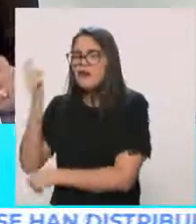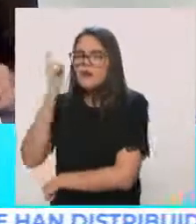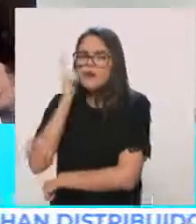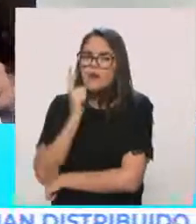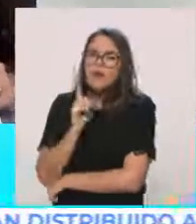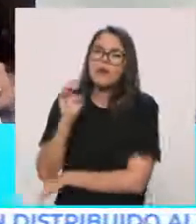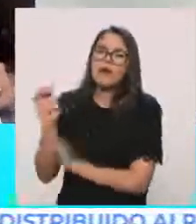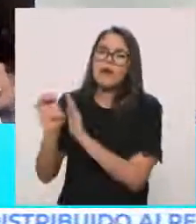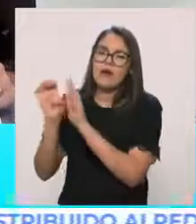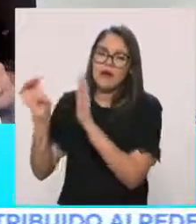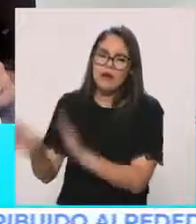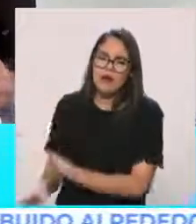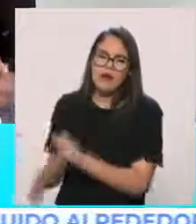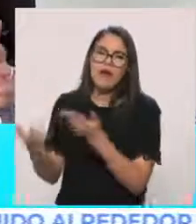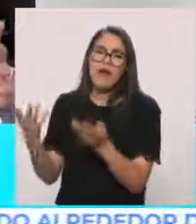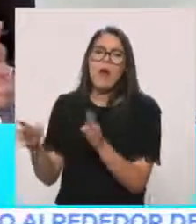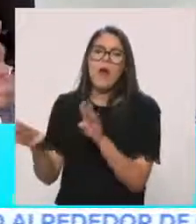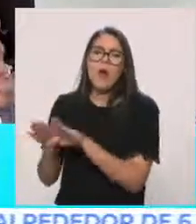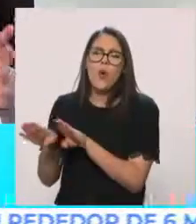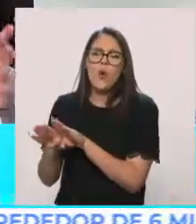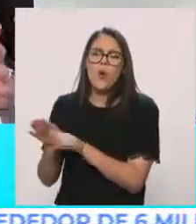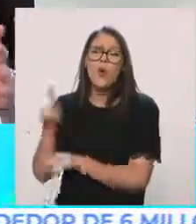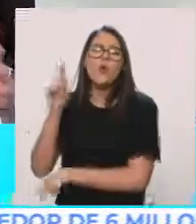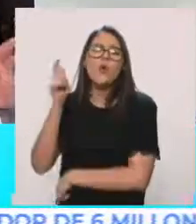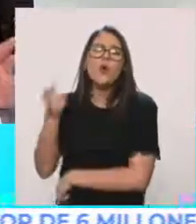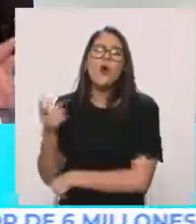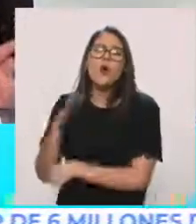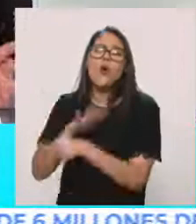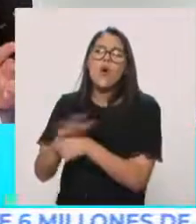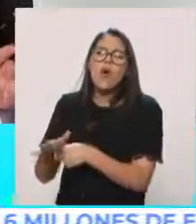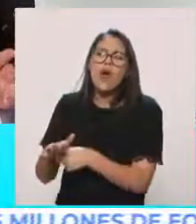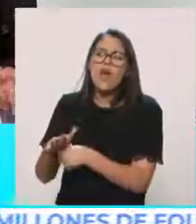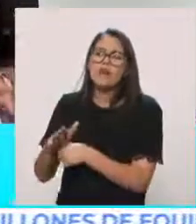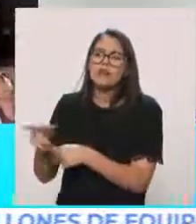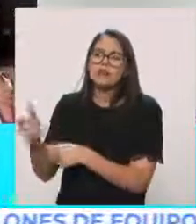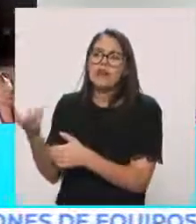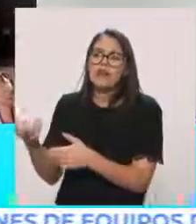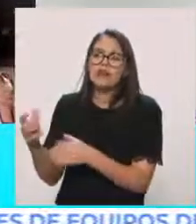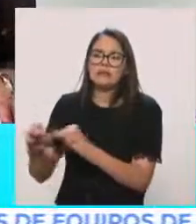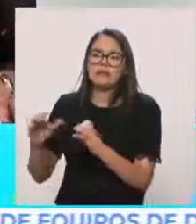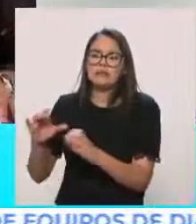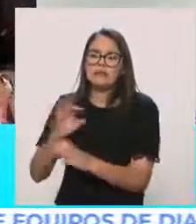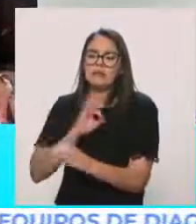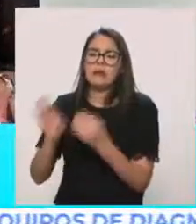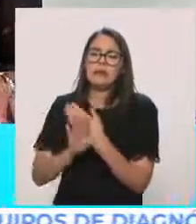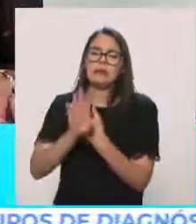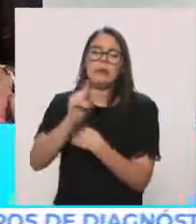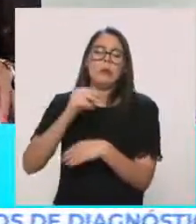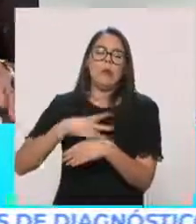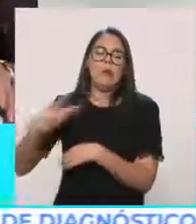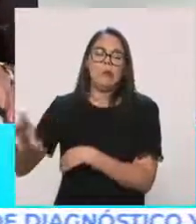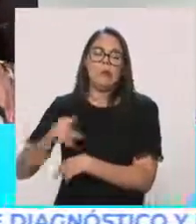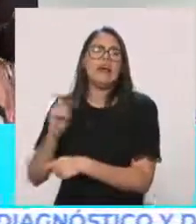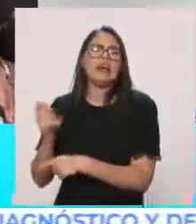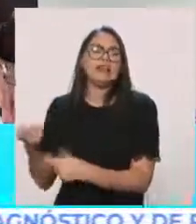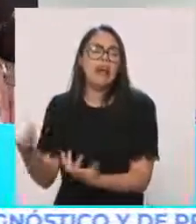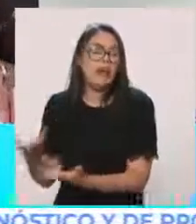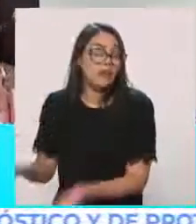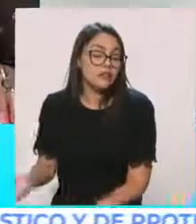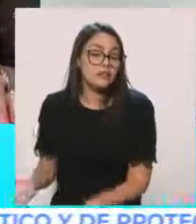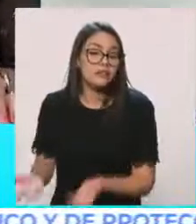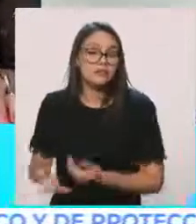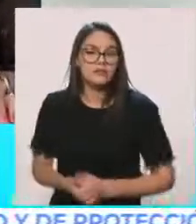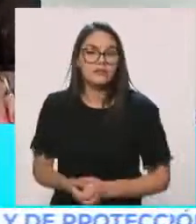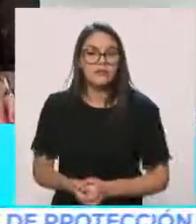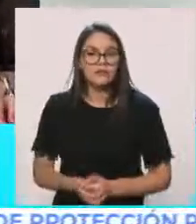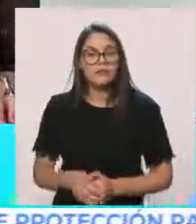Casa de las Muñecas Tiresias. ¿Cuáles son las medidas de prevención que se toman al interior de estos albergues? Bueno, las medidas son que tienen